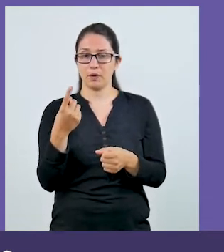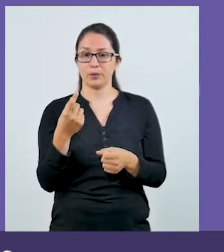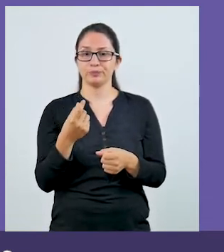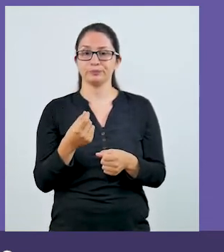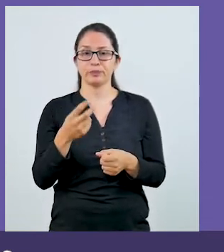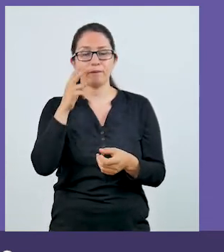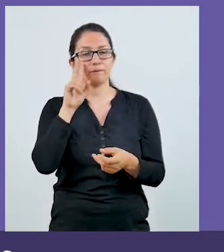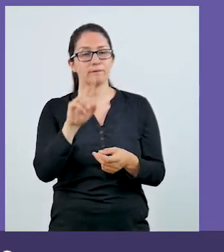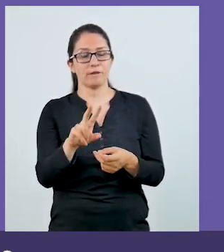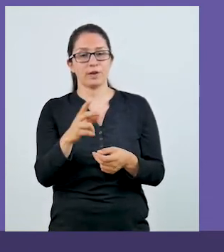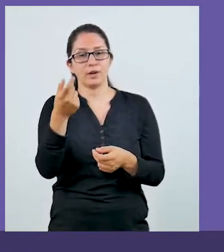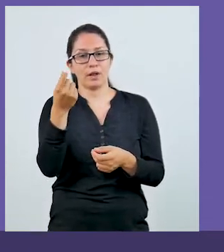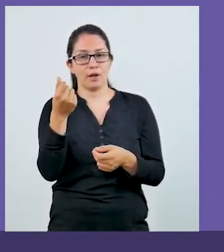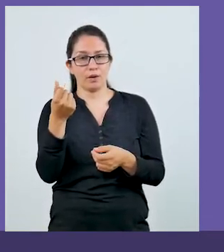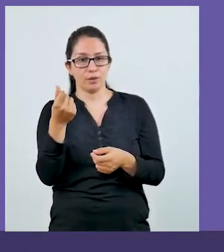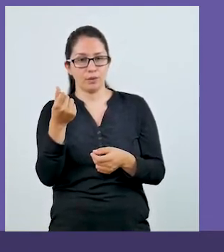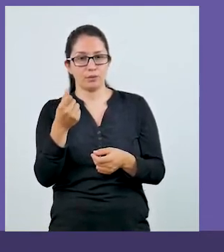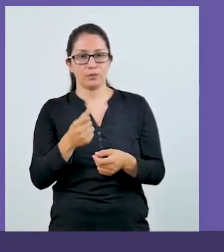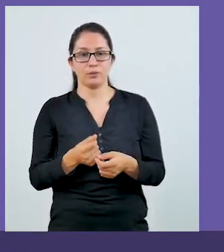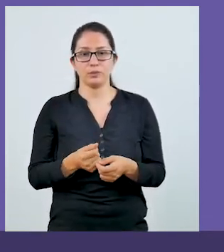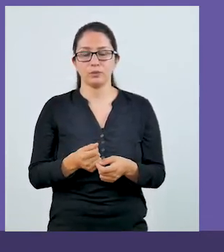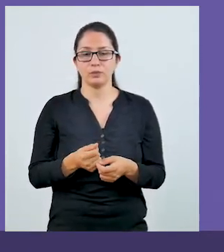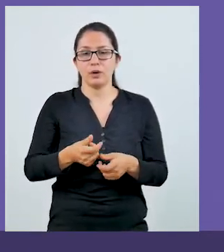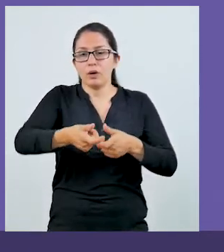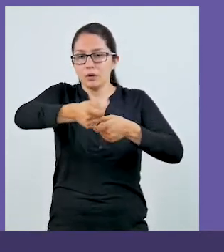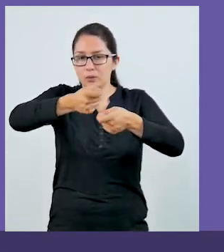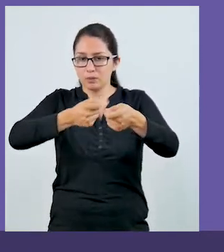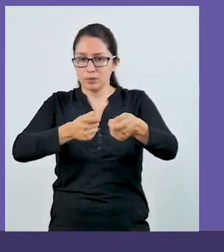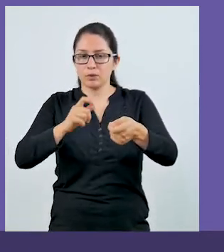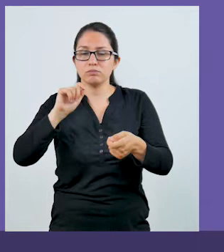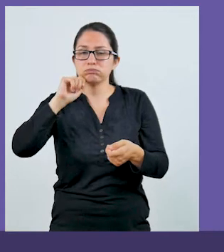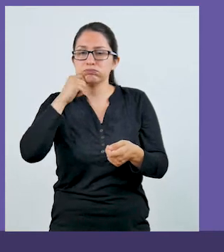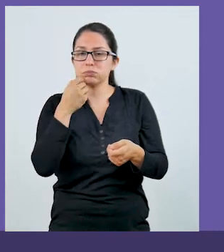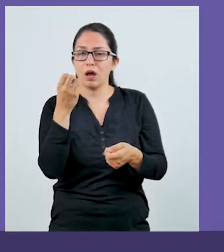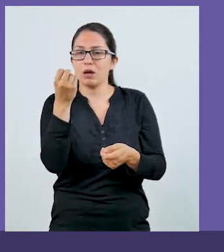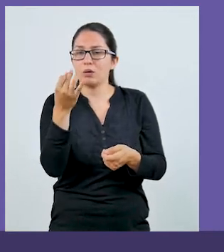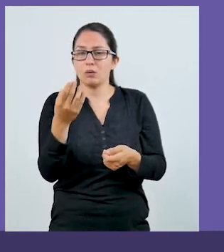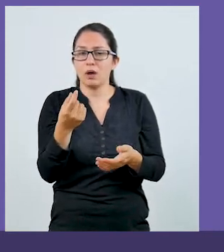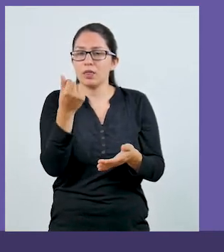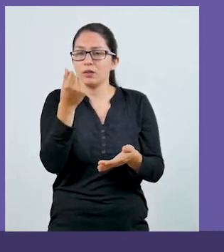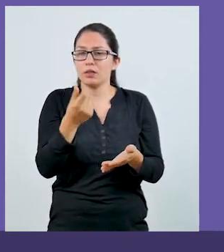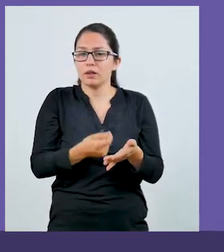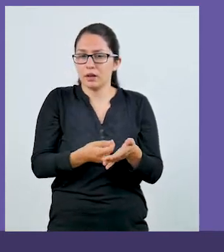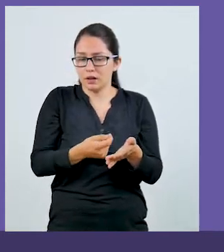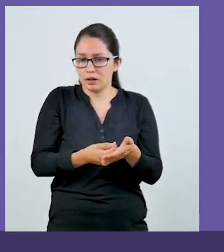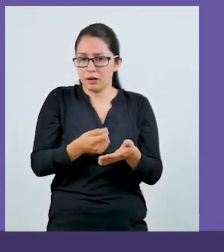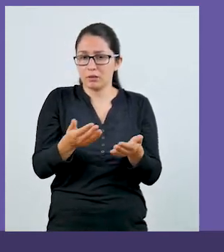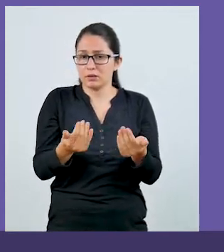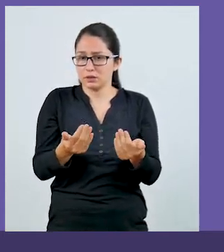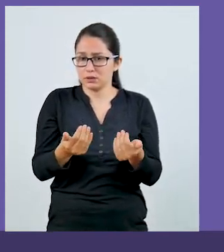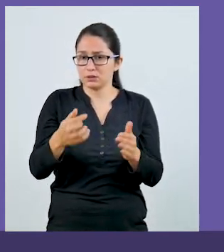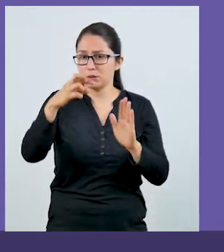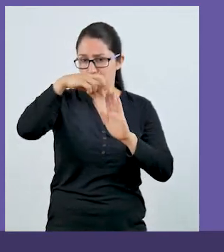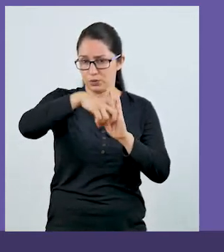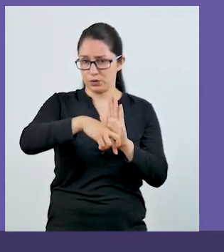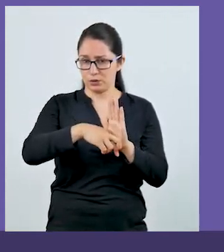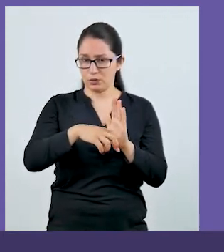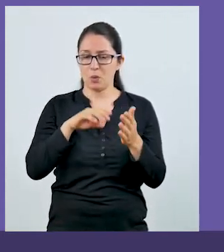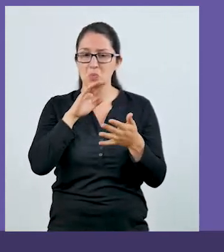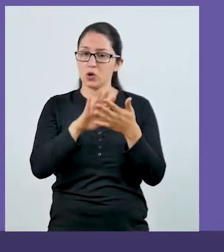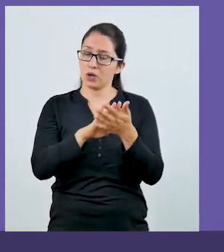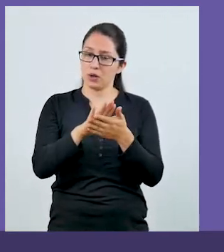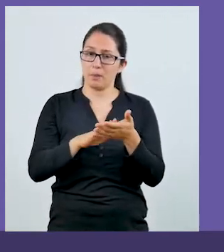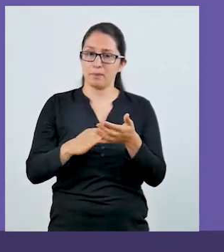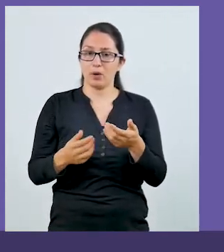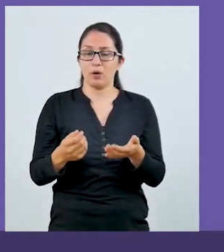los siguientes parámetros. El primero es el económico. Aquí debes considerar el valor financiero del proyecto, tomando